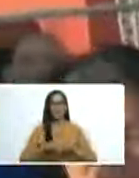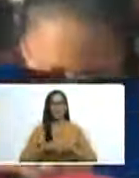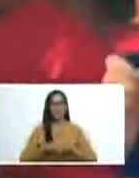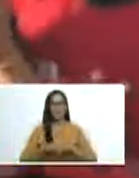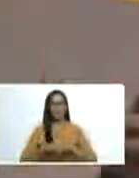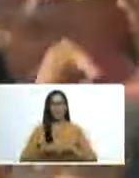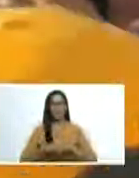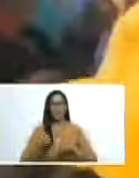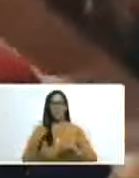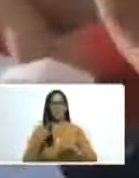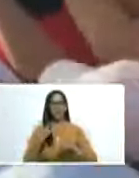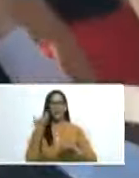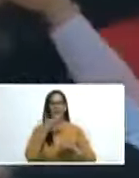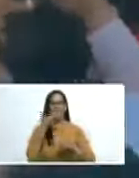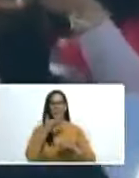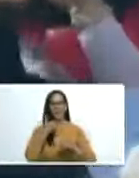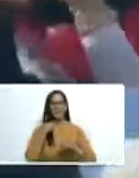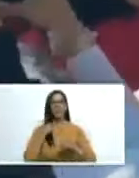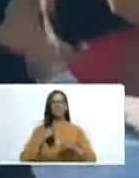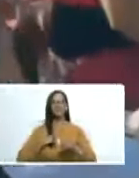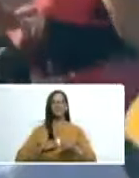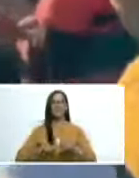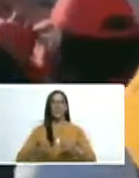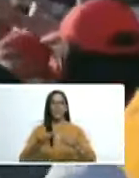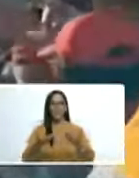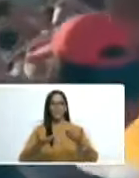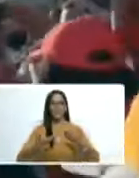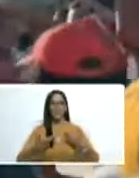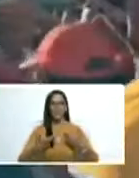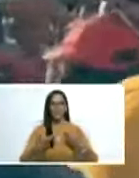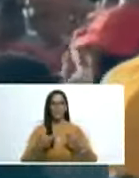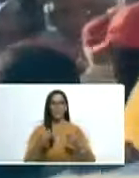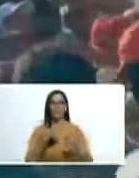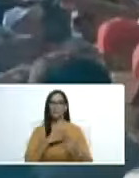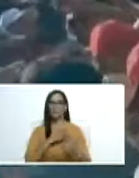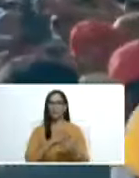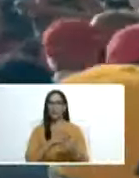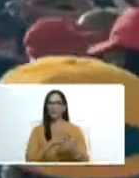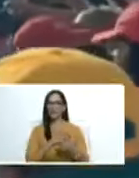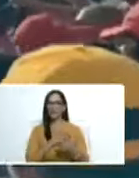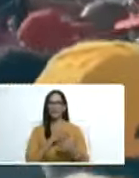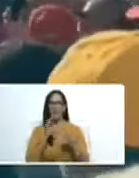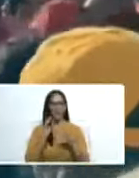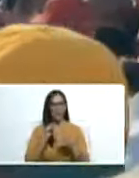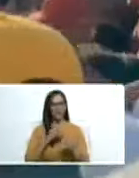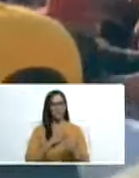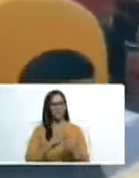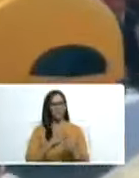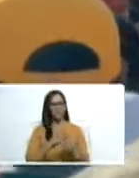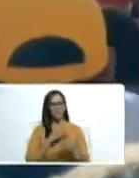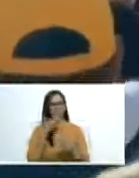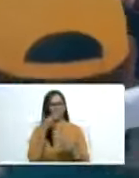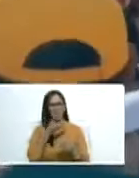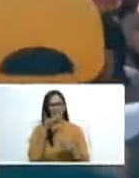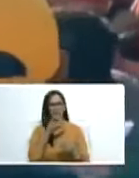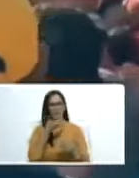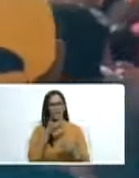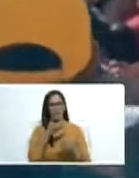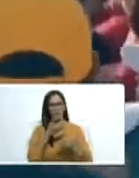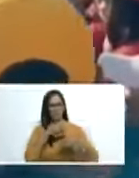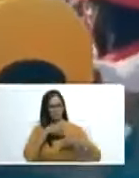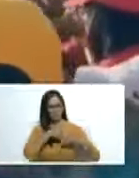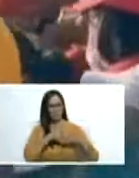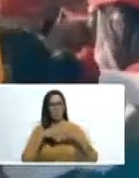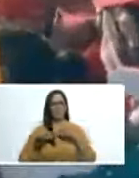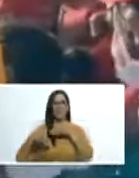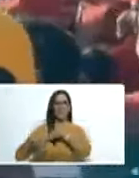Esta primera cartica, mira, me la pusieron aquí. Y cuando me estoy tocando el corazón, que les estoy hablando a ustedes, me tocó una carta. Y aquí hay otra